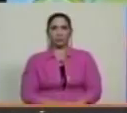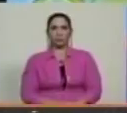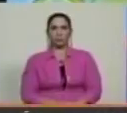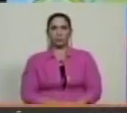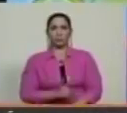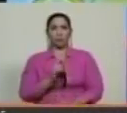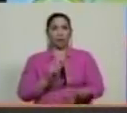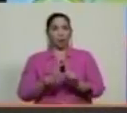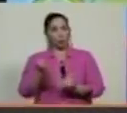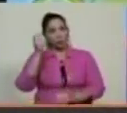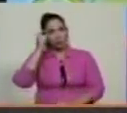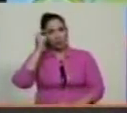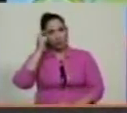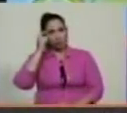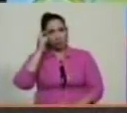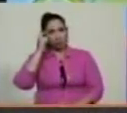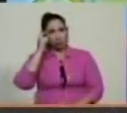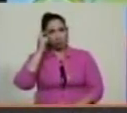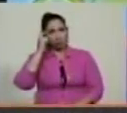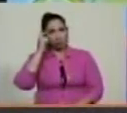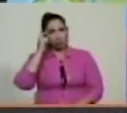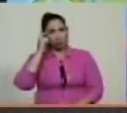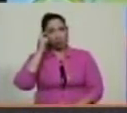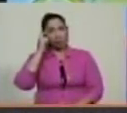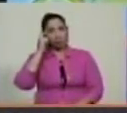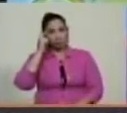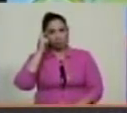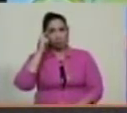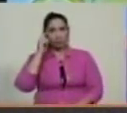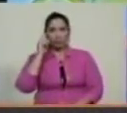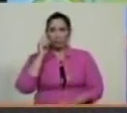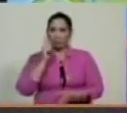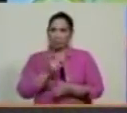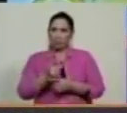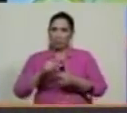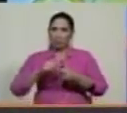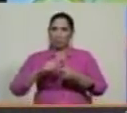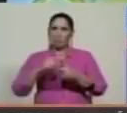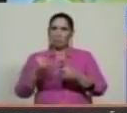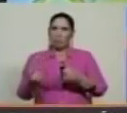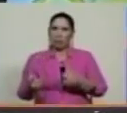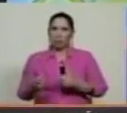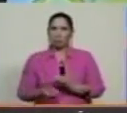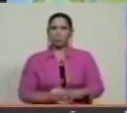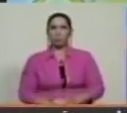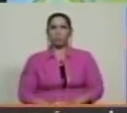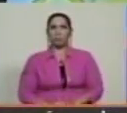bajar, ¿verdad? Algún día ellos se tienen que bajar, ¿ah, Marco?